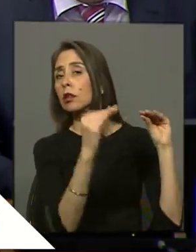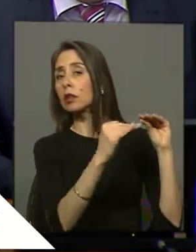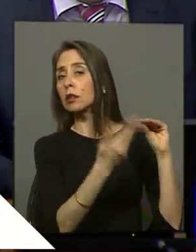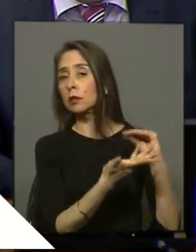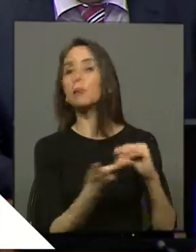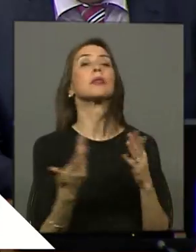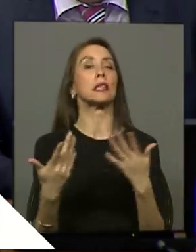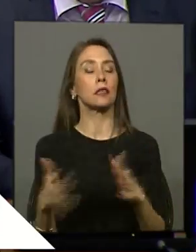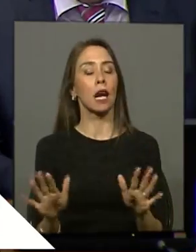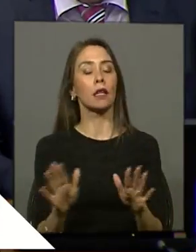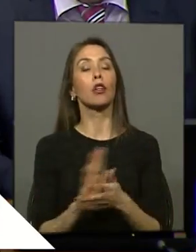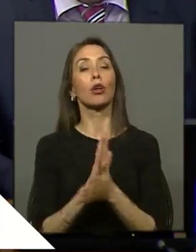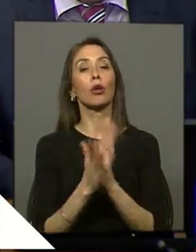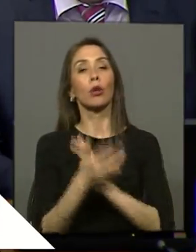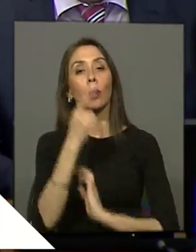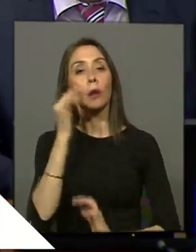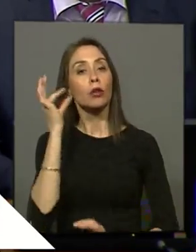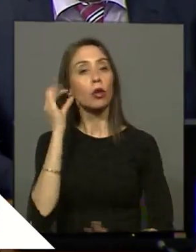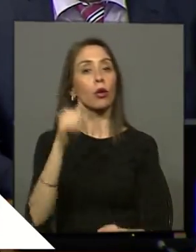han votado todas y todos